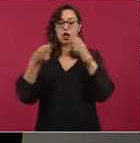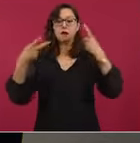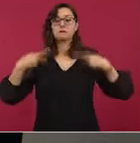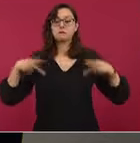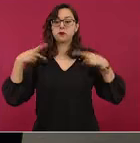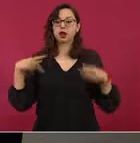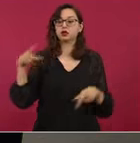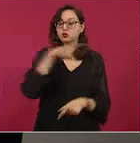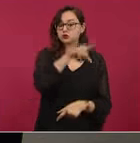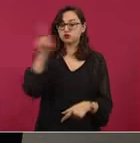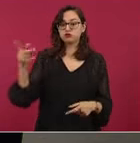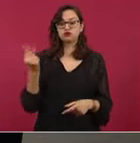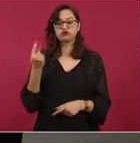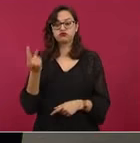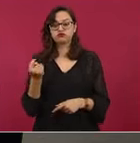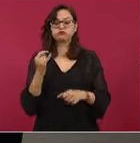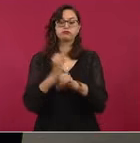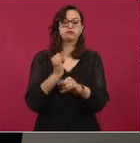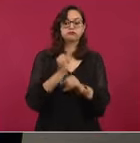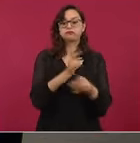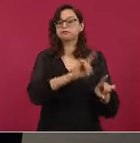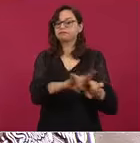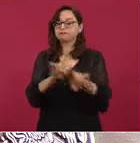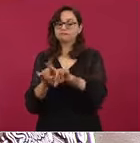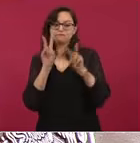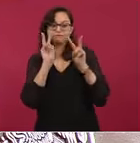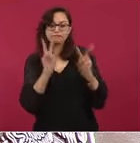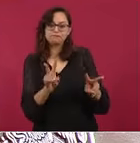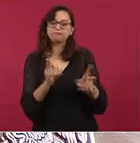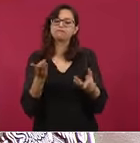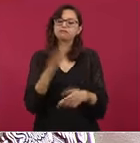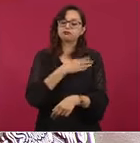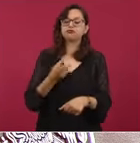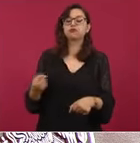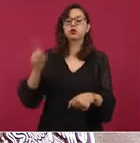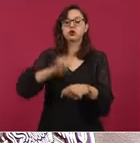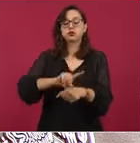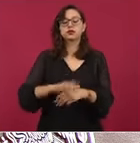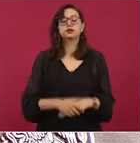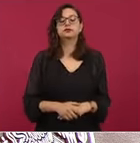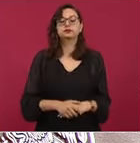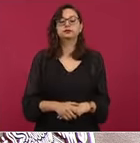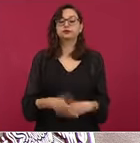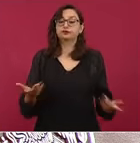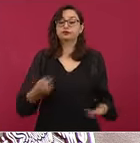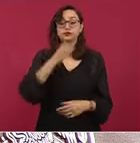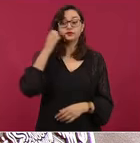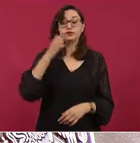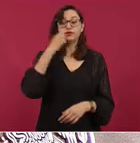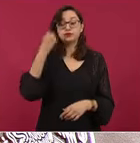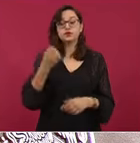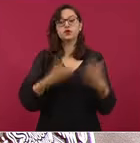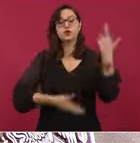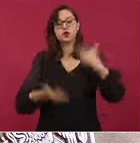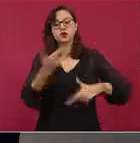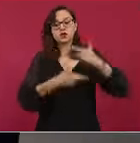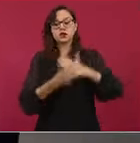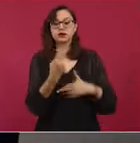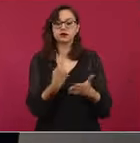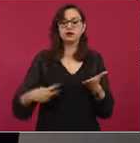de diversos medios. En lo que se refiere al informe de regreso a clases, tenemos las siguientes cifras.